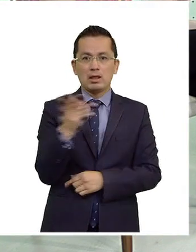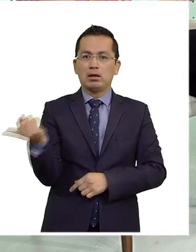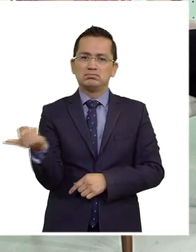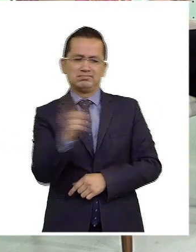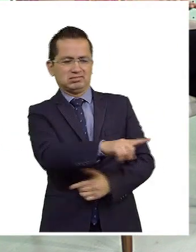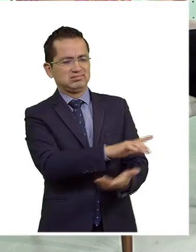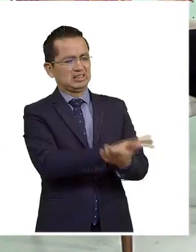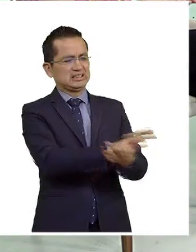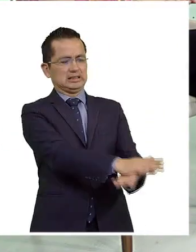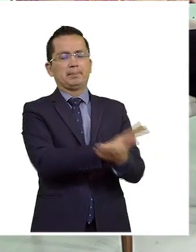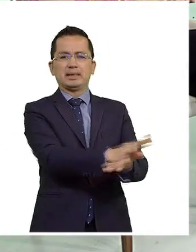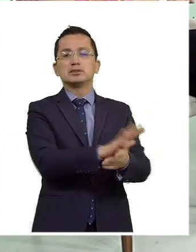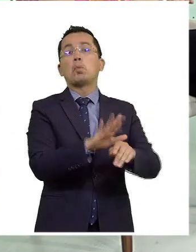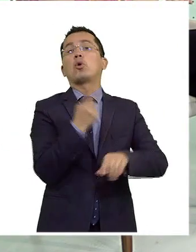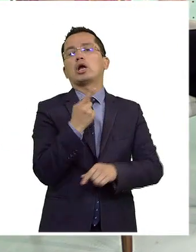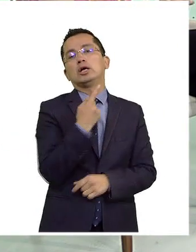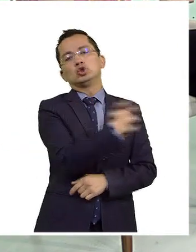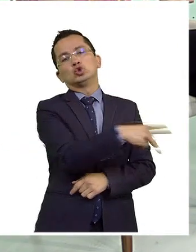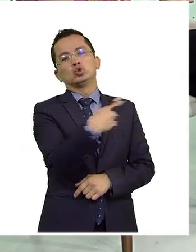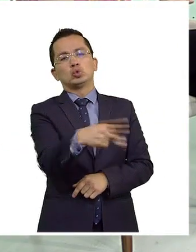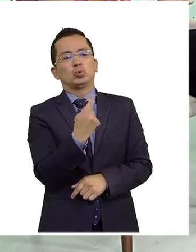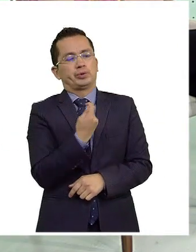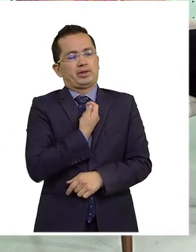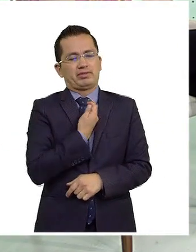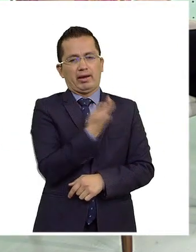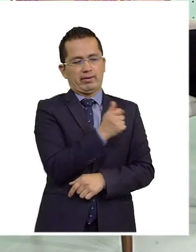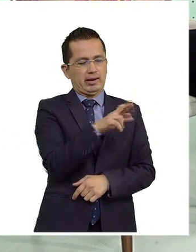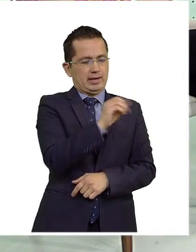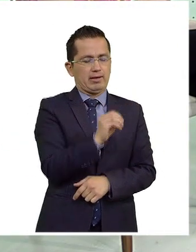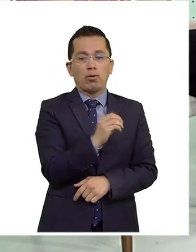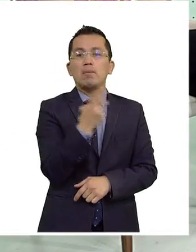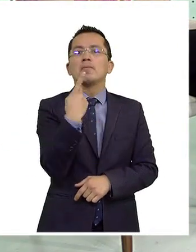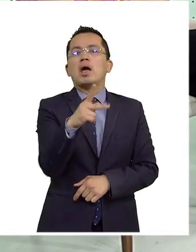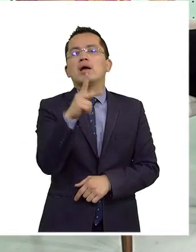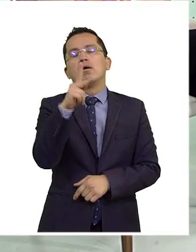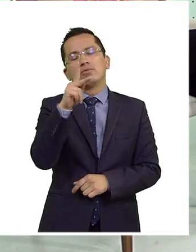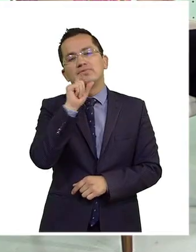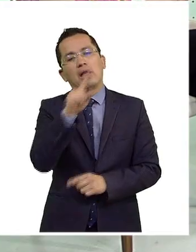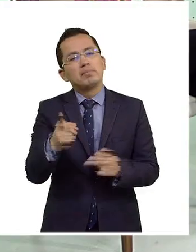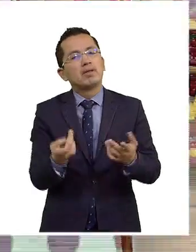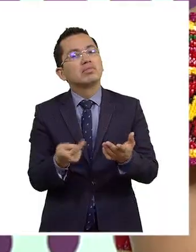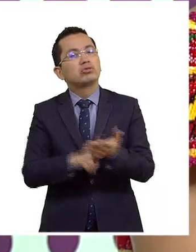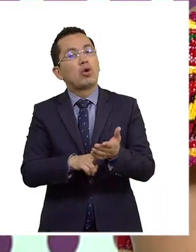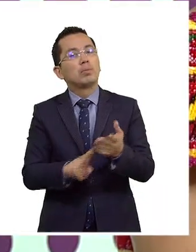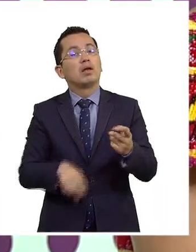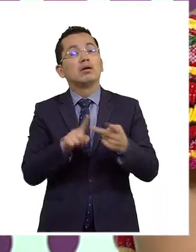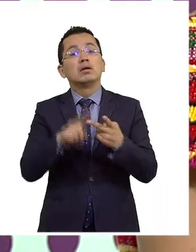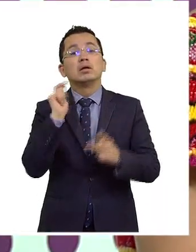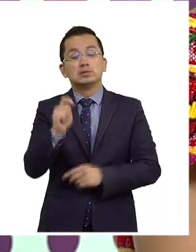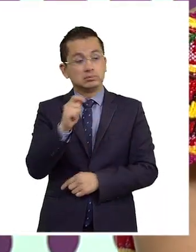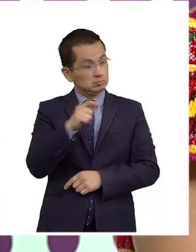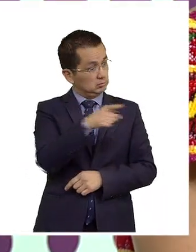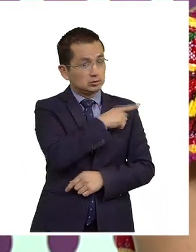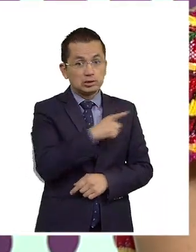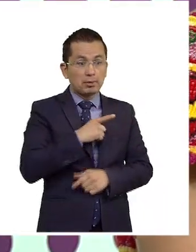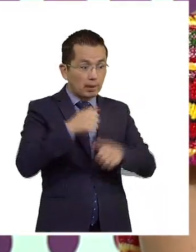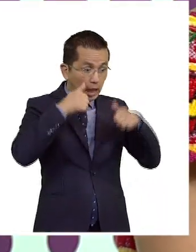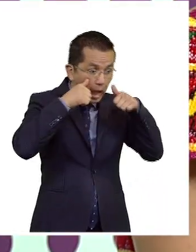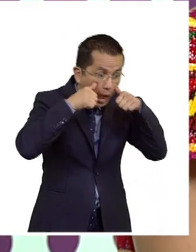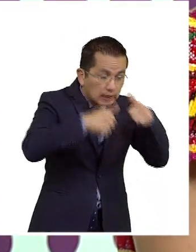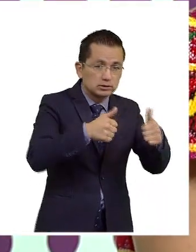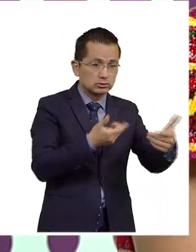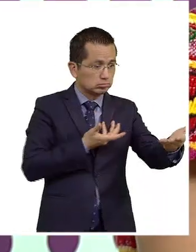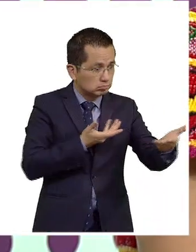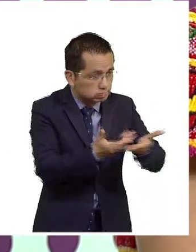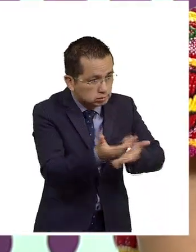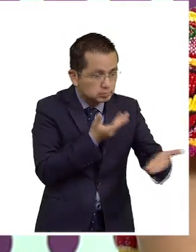la incapacidad que hemos tenido de darles, o más bien no darles, porque tienen voz, de escuchar y